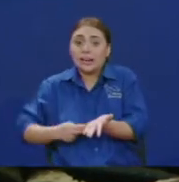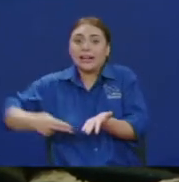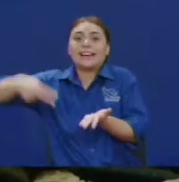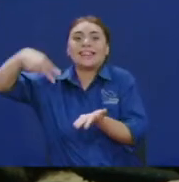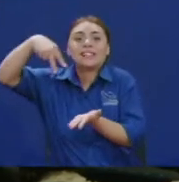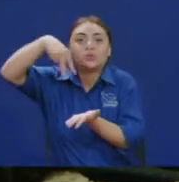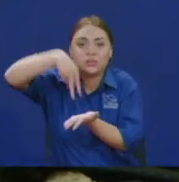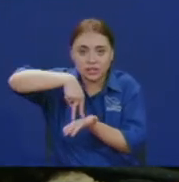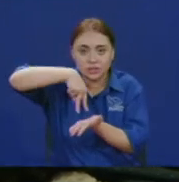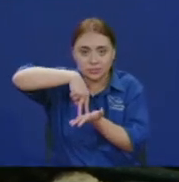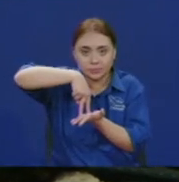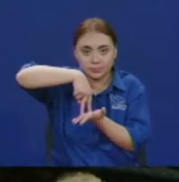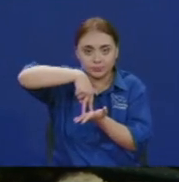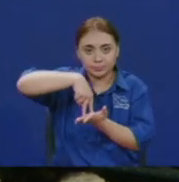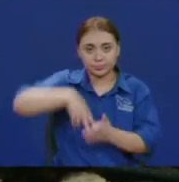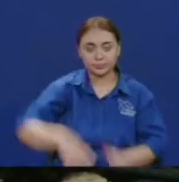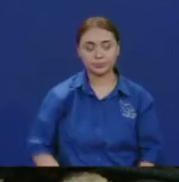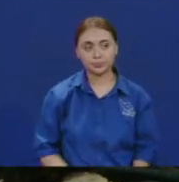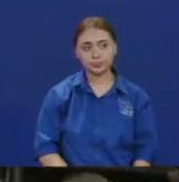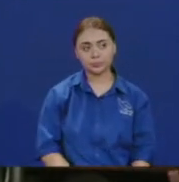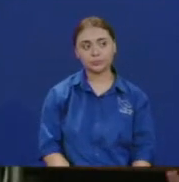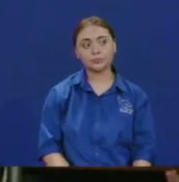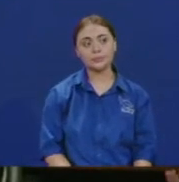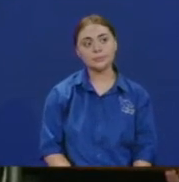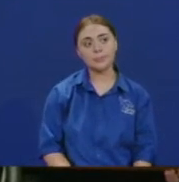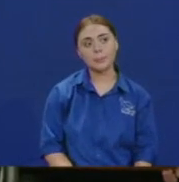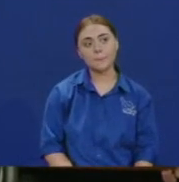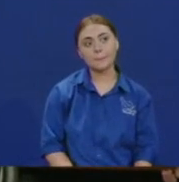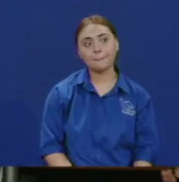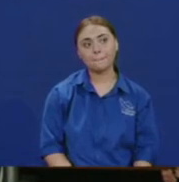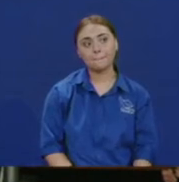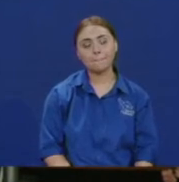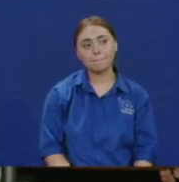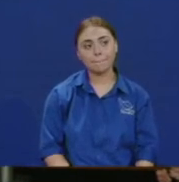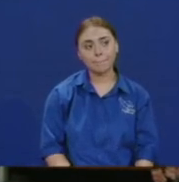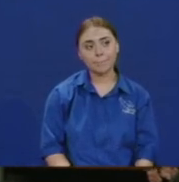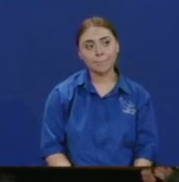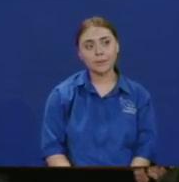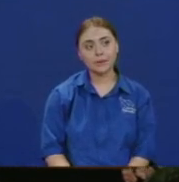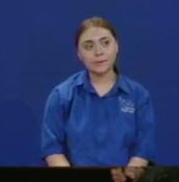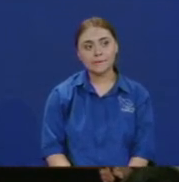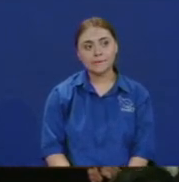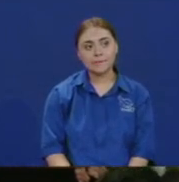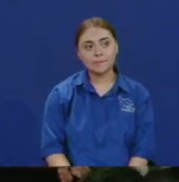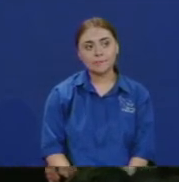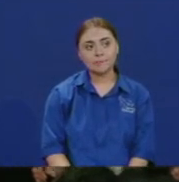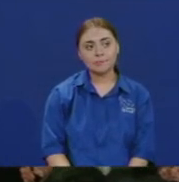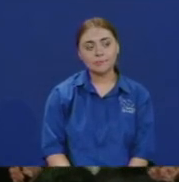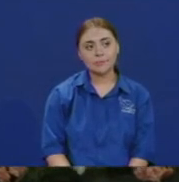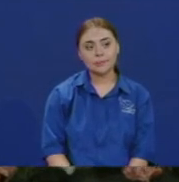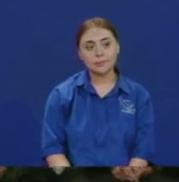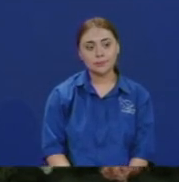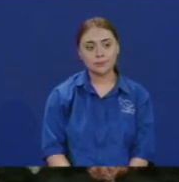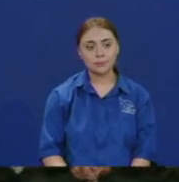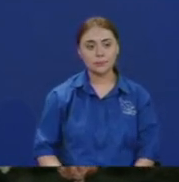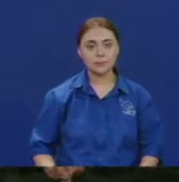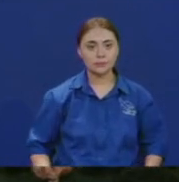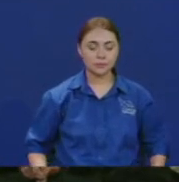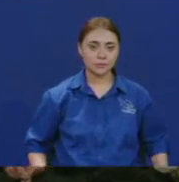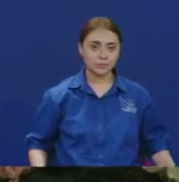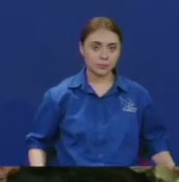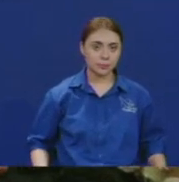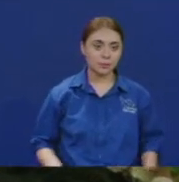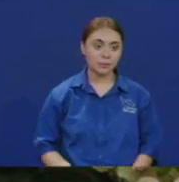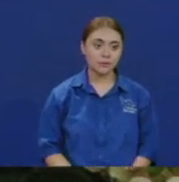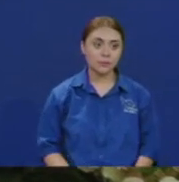última Pascua y la primera Santa Cena. Pero sí, en diagonal, pero